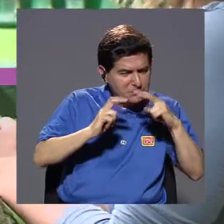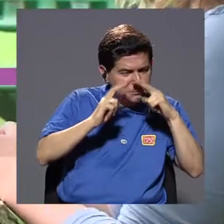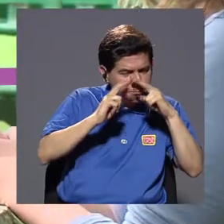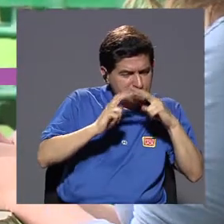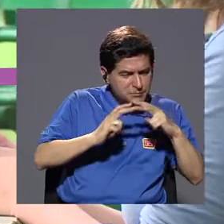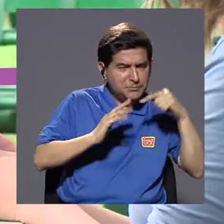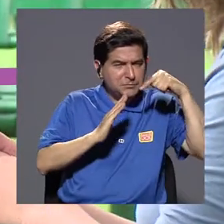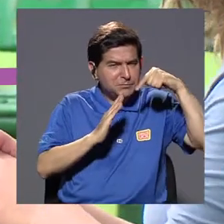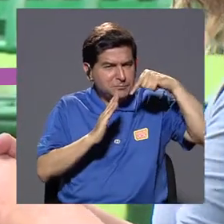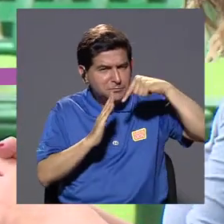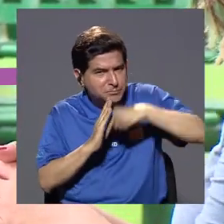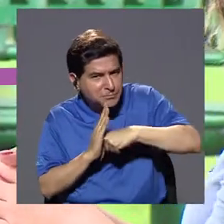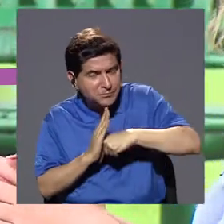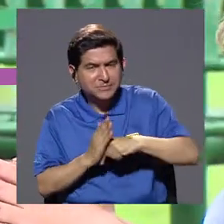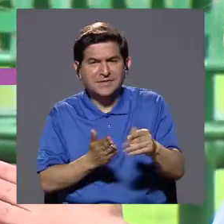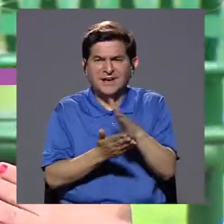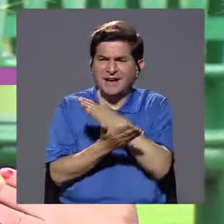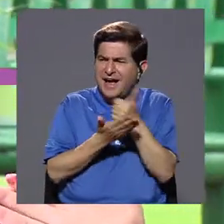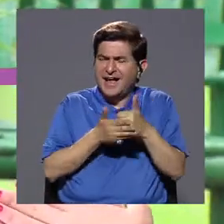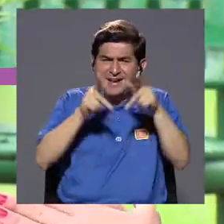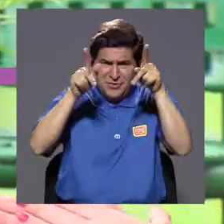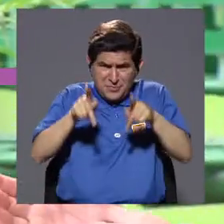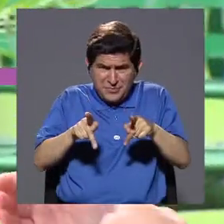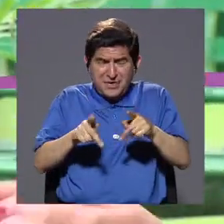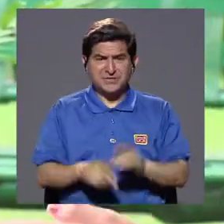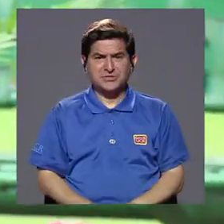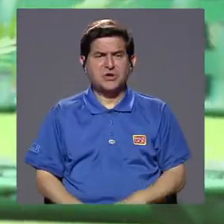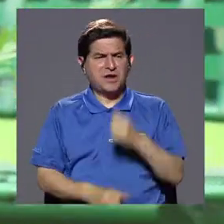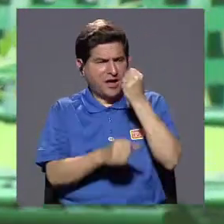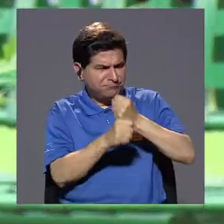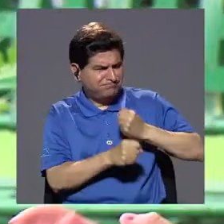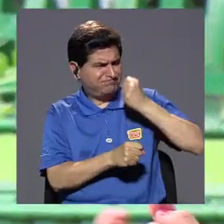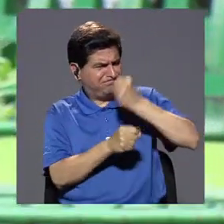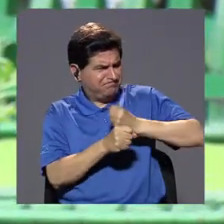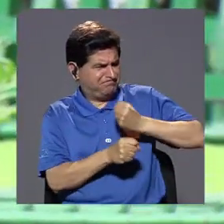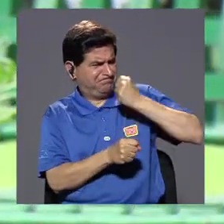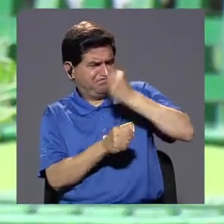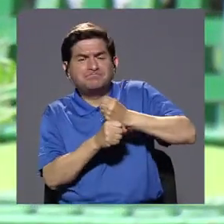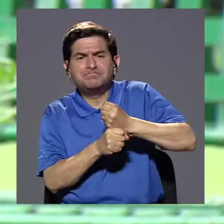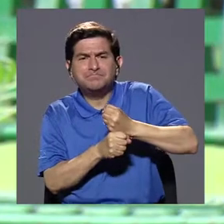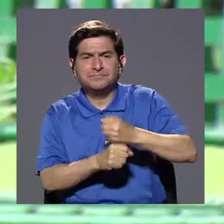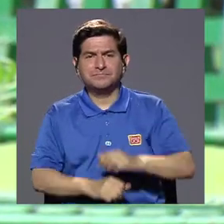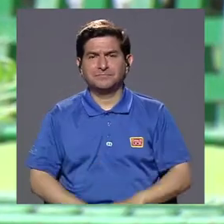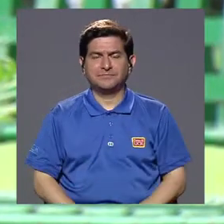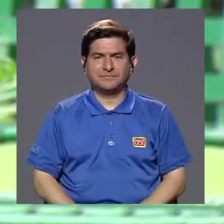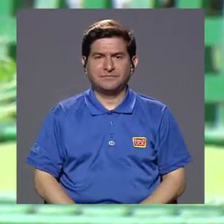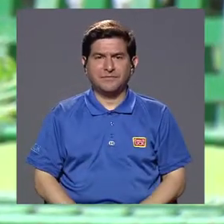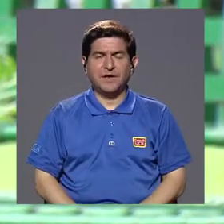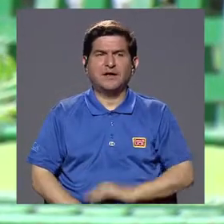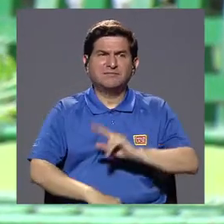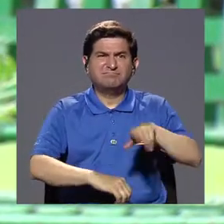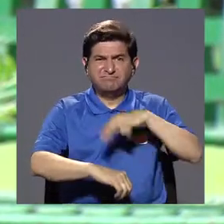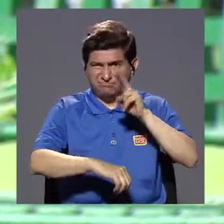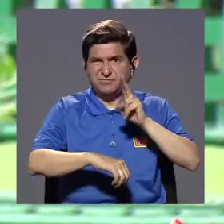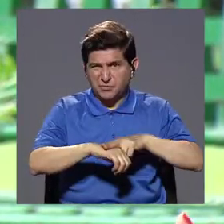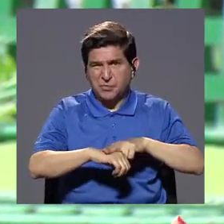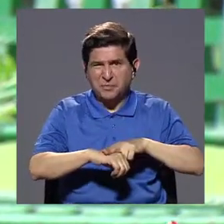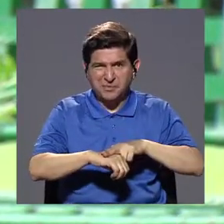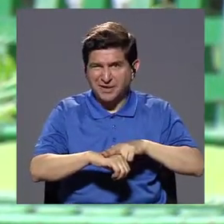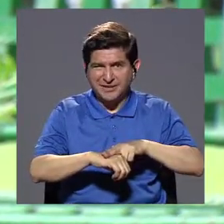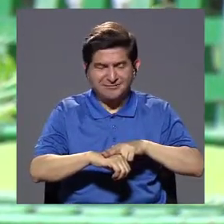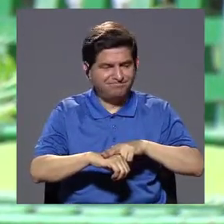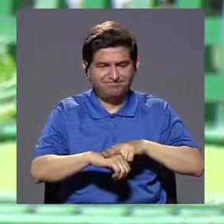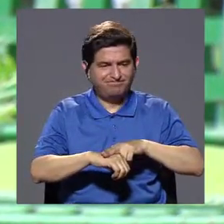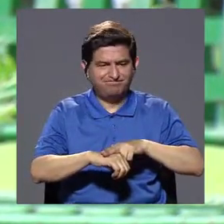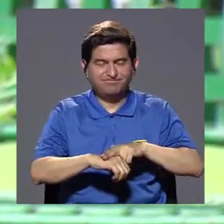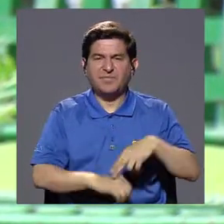digerido algo que la persona que haya trabajado pero comúnmente son